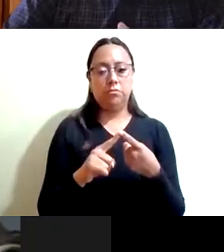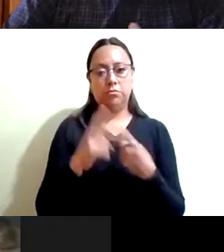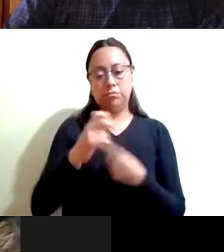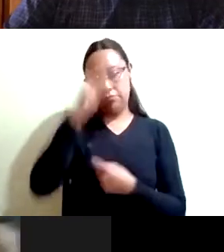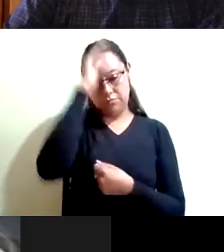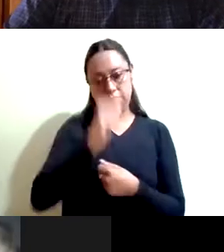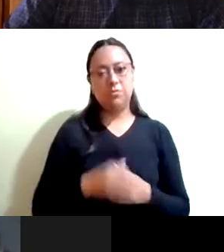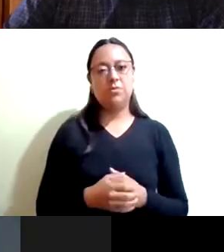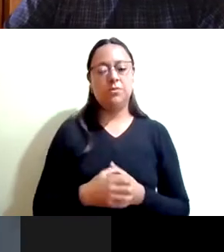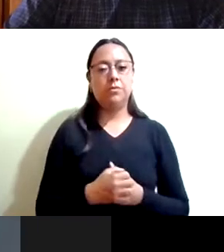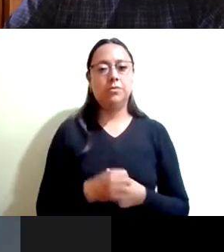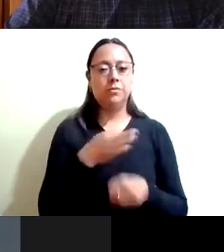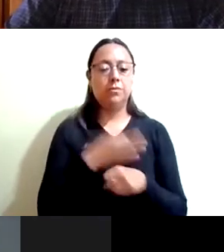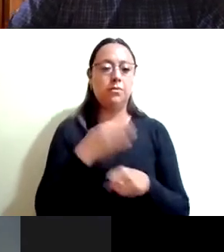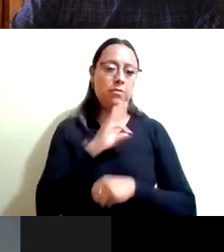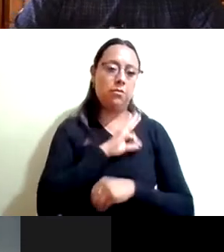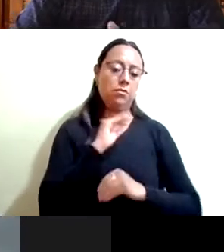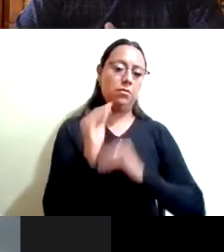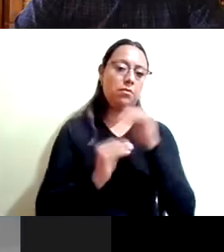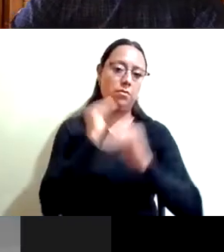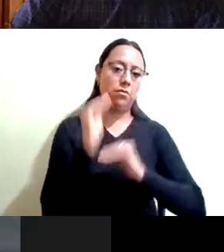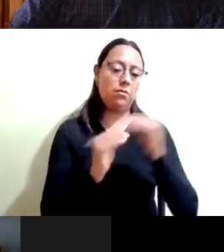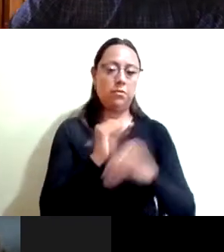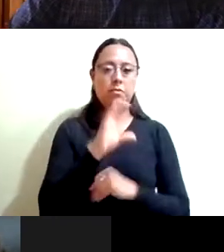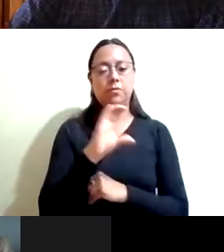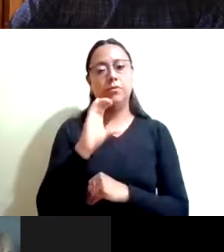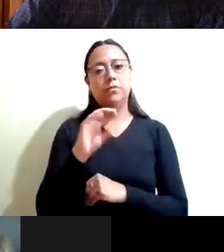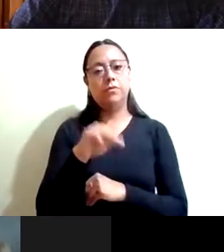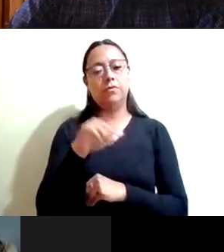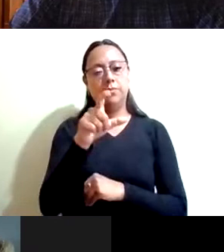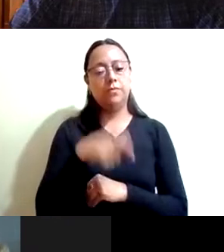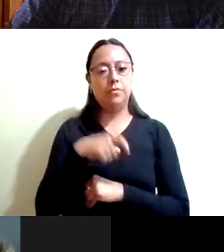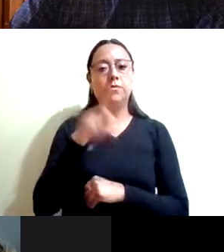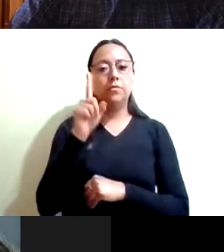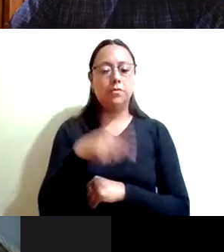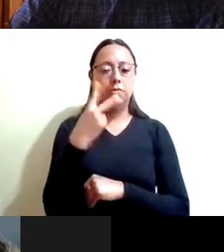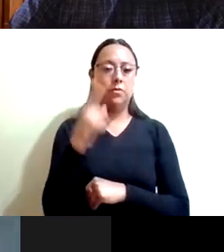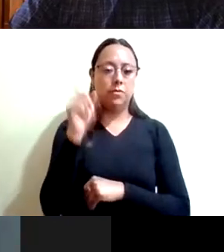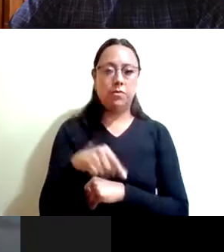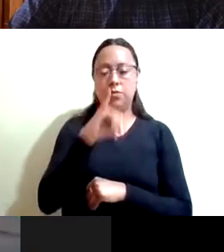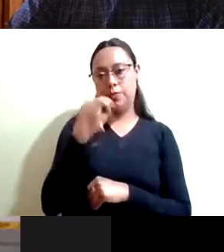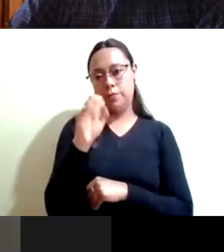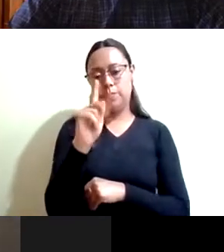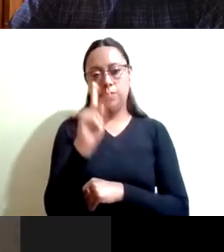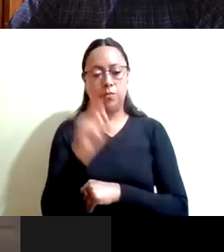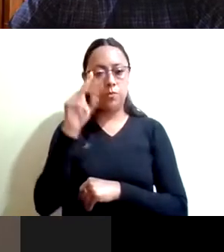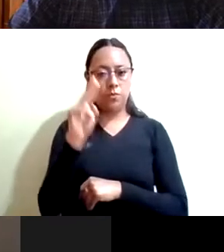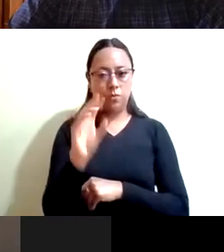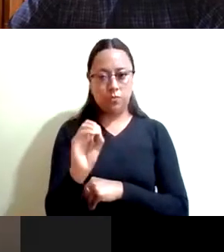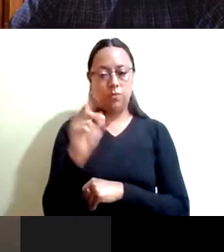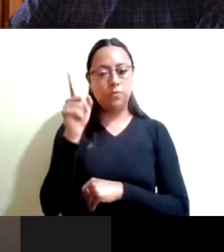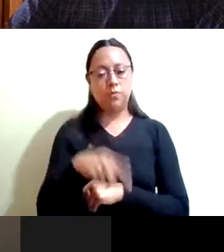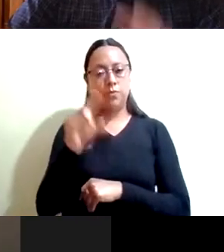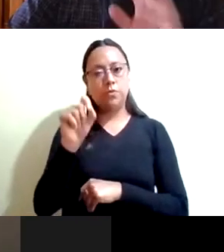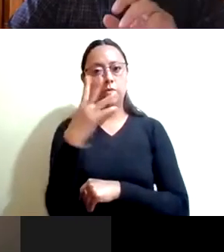en comento, que está sujeto a discusión, el CCMX /2 Jucopo /24